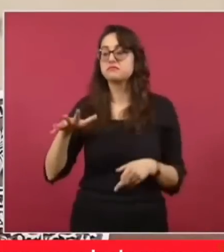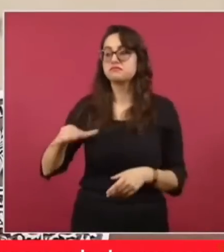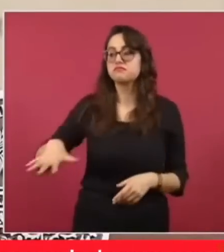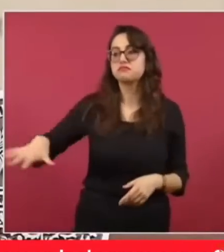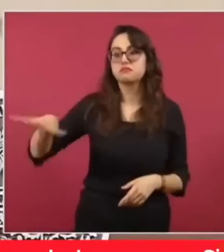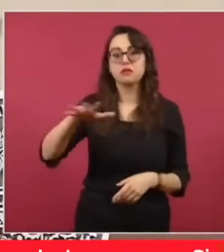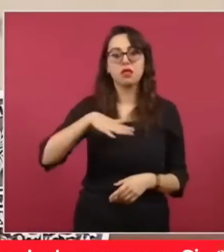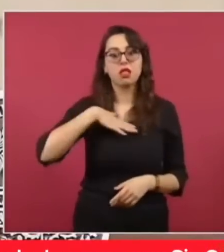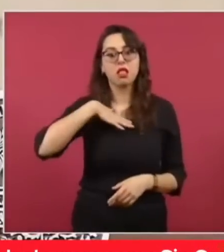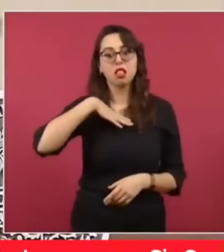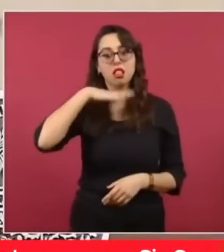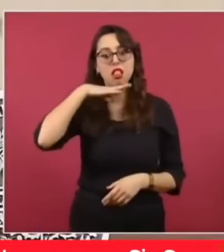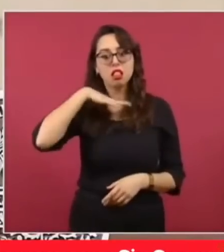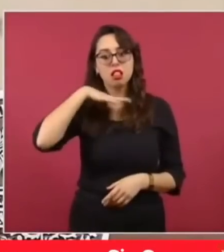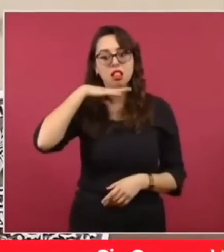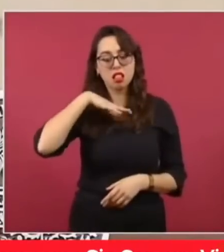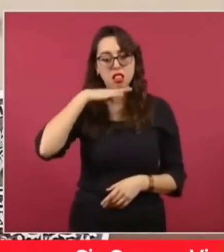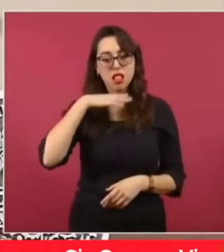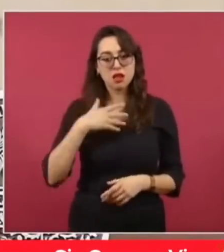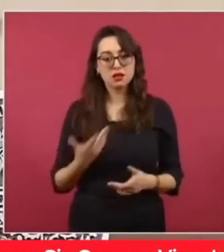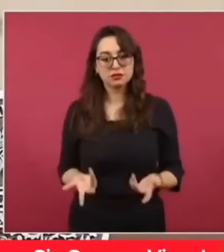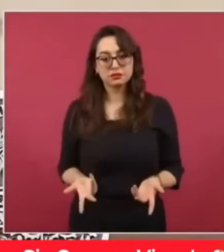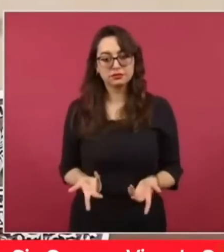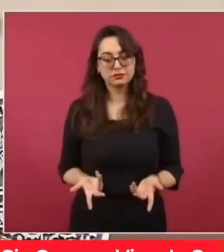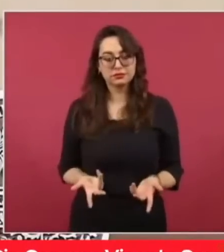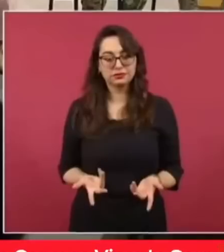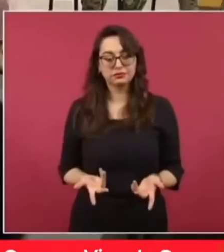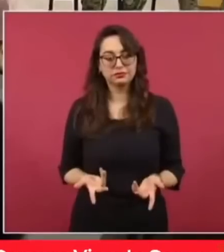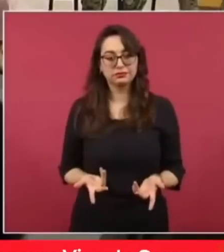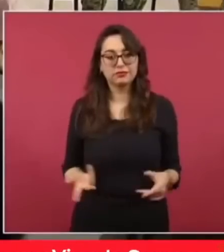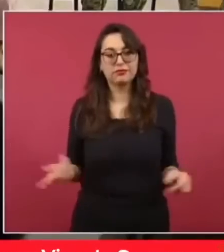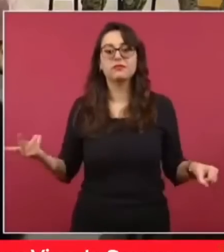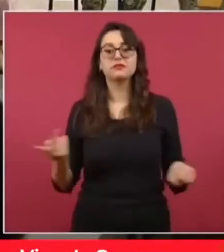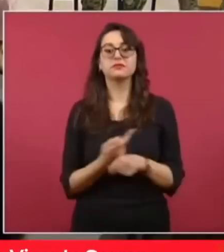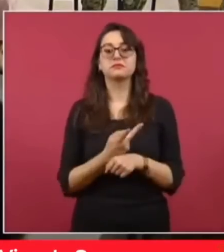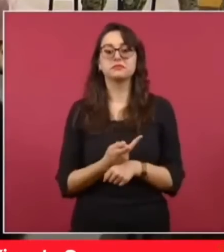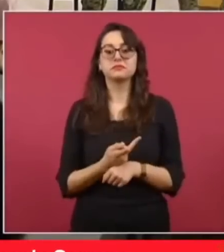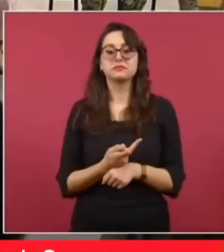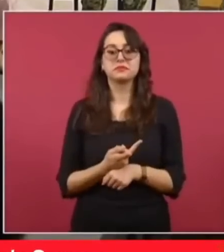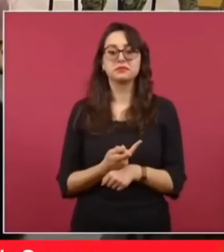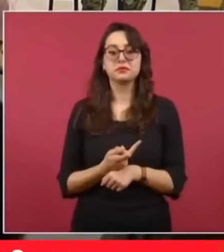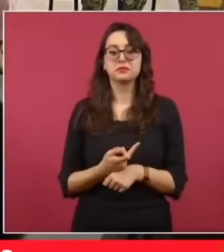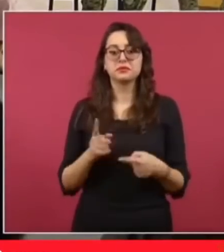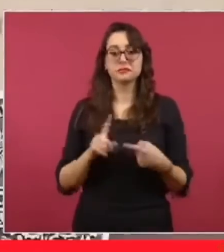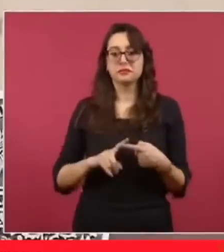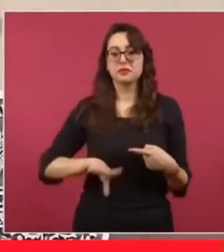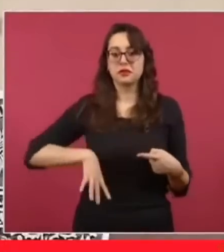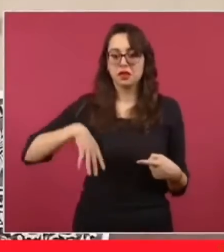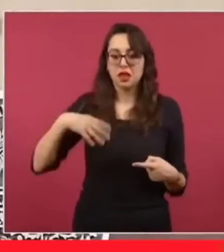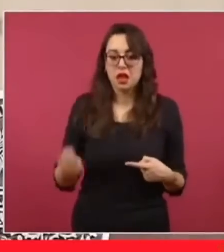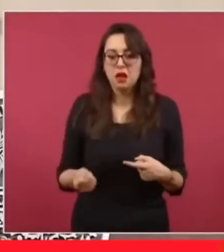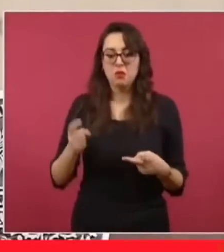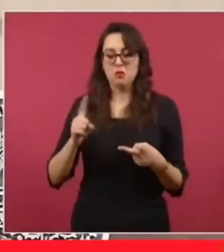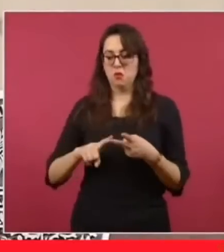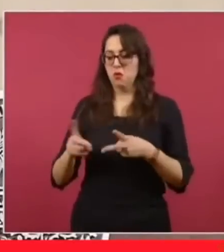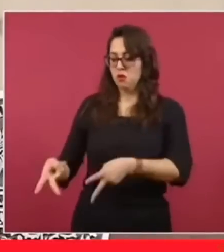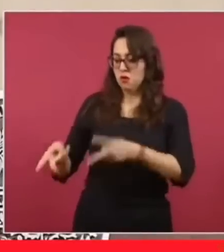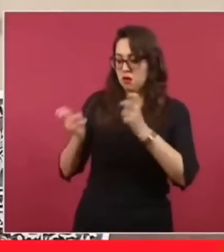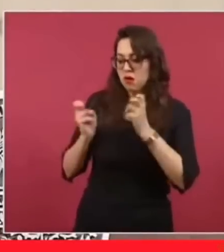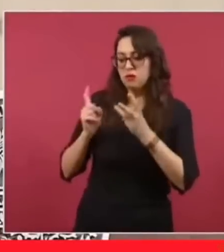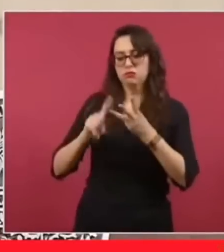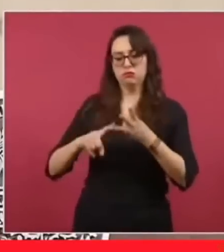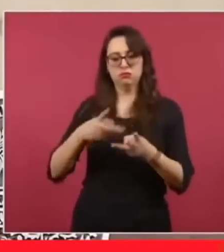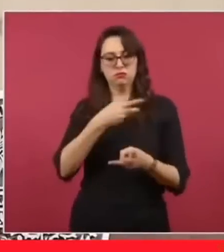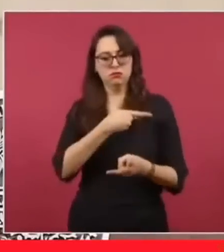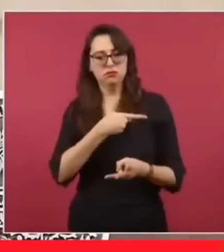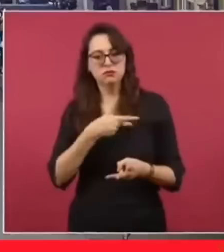la explotación, ya no importaba el empobrecimiento del pueblo, ya